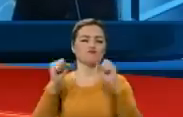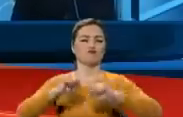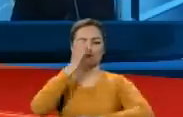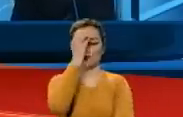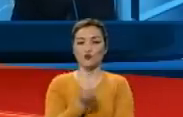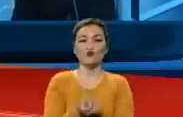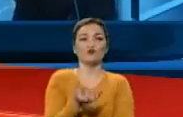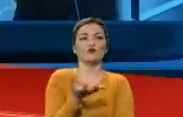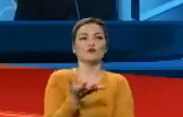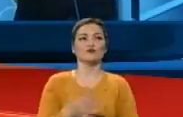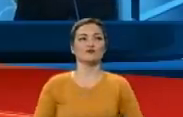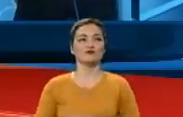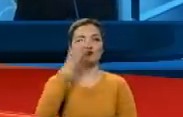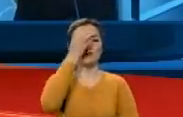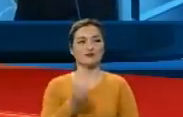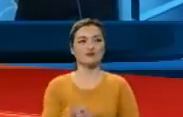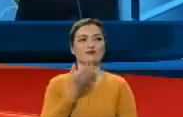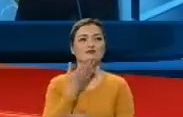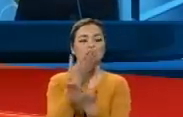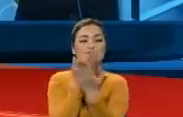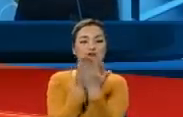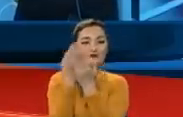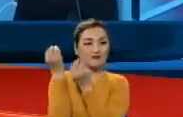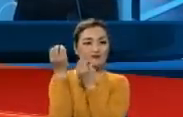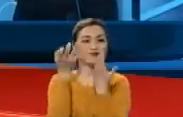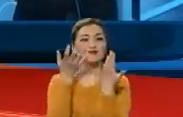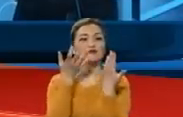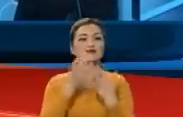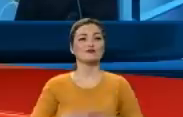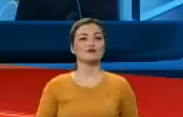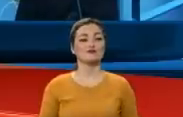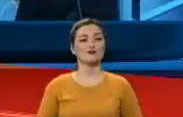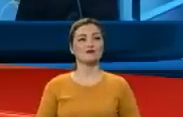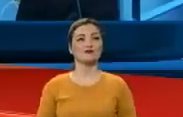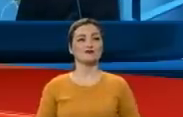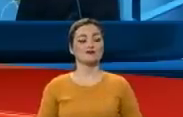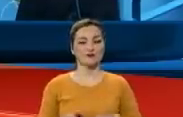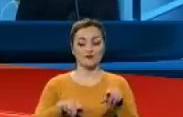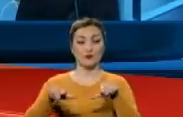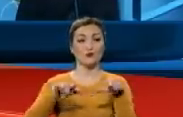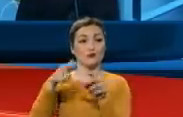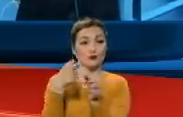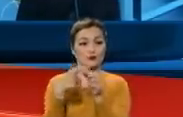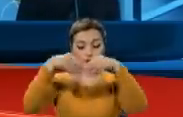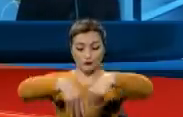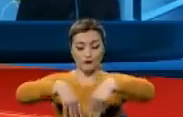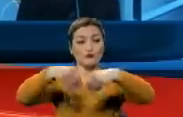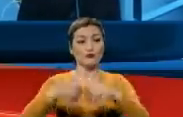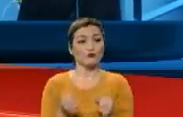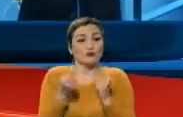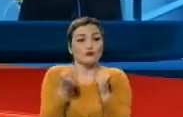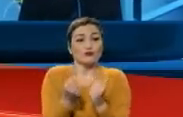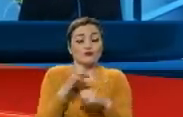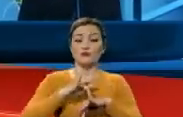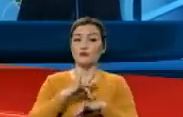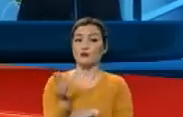días. Buen día también para ti, Fer, muchísimas gracias por la información. Así es, en algunos puntos de la capital llovió bastante fuerte esta madrugada, hacía